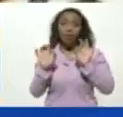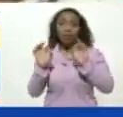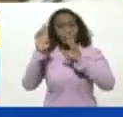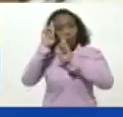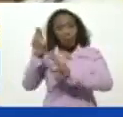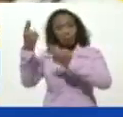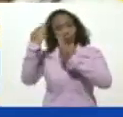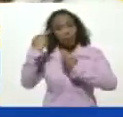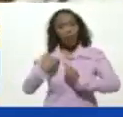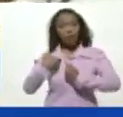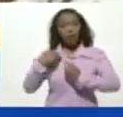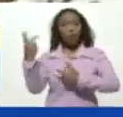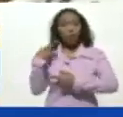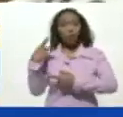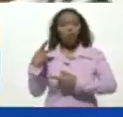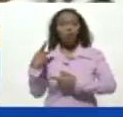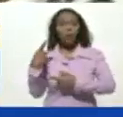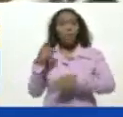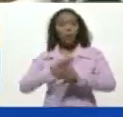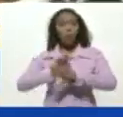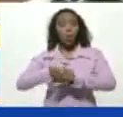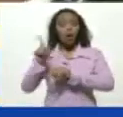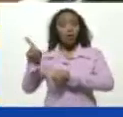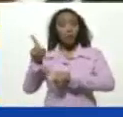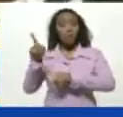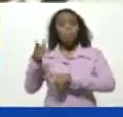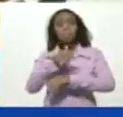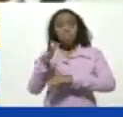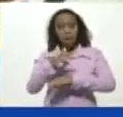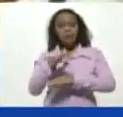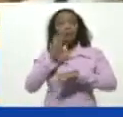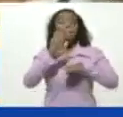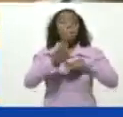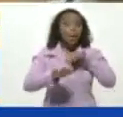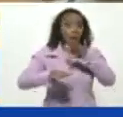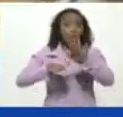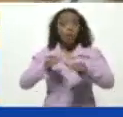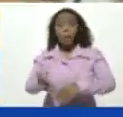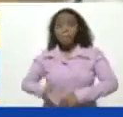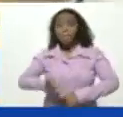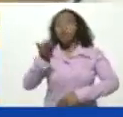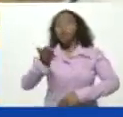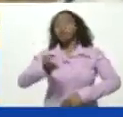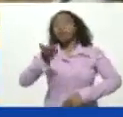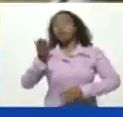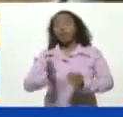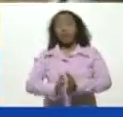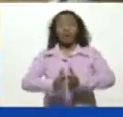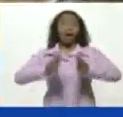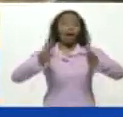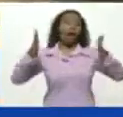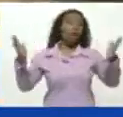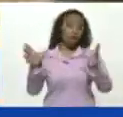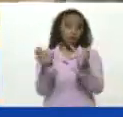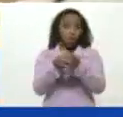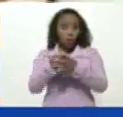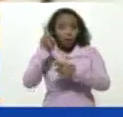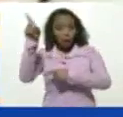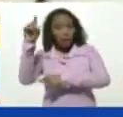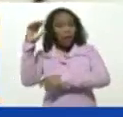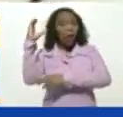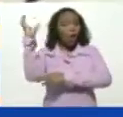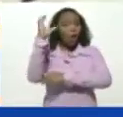Por eso me parece un paso tremendo que el Congreso de Colombia y